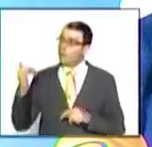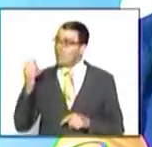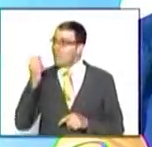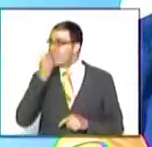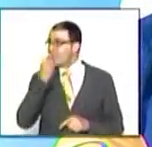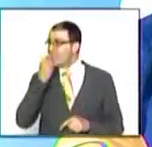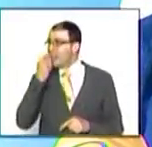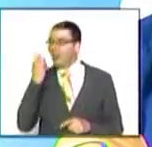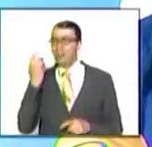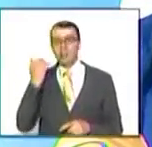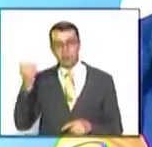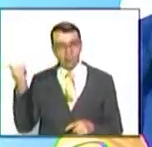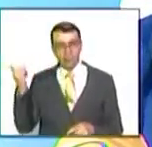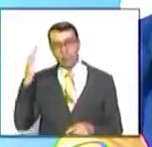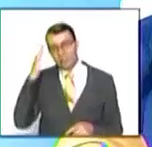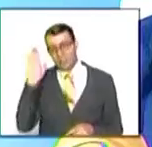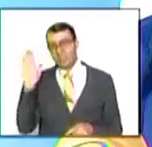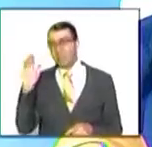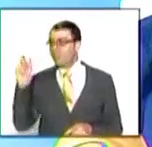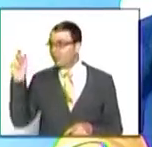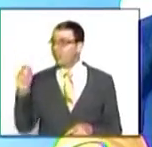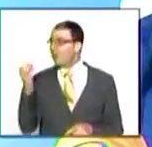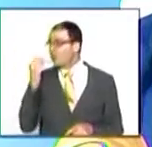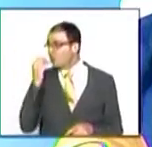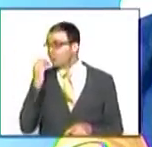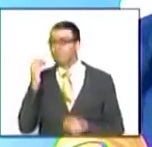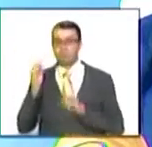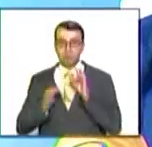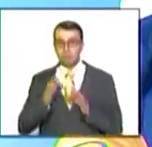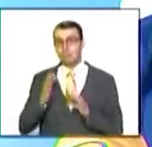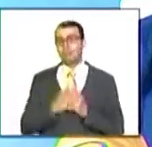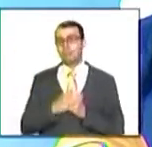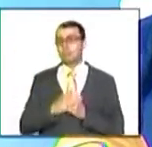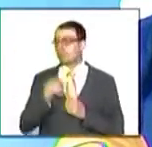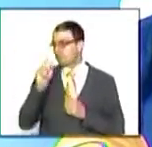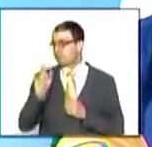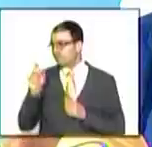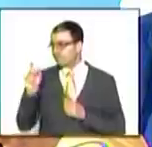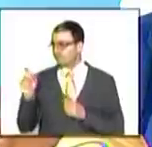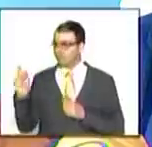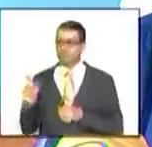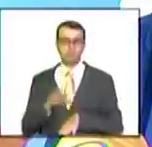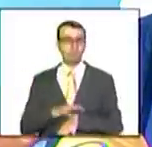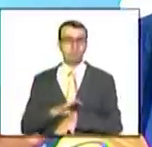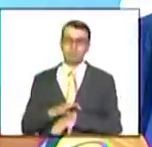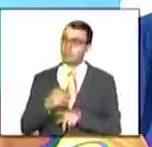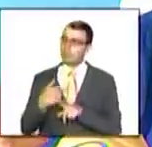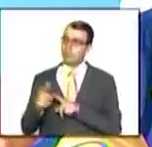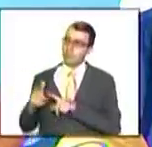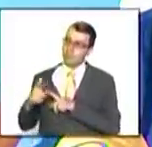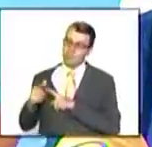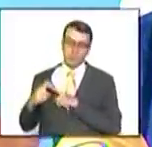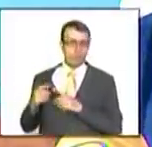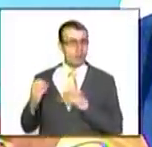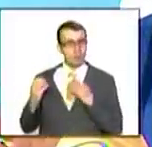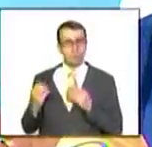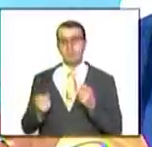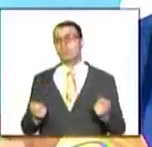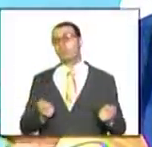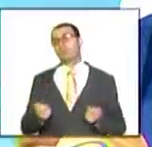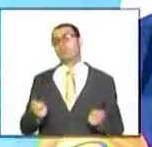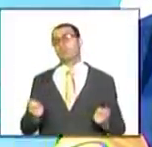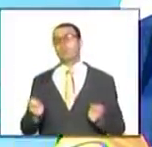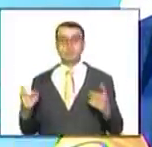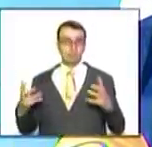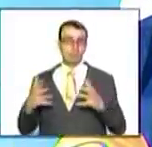odontólogos neurofocales, que la nutricionista, que la persona que hace diferentes apiterapia, tantas cosas que en conjunto